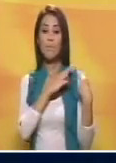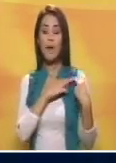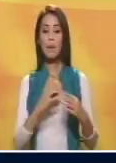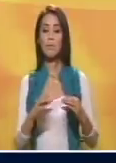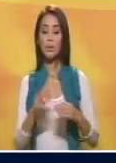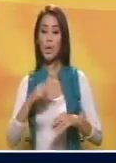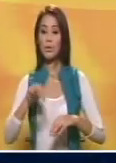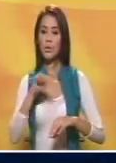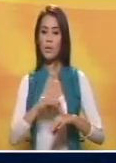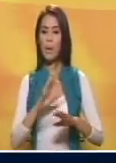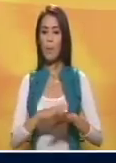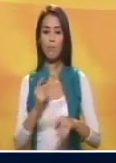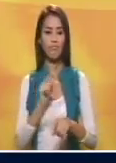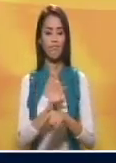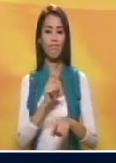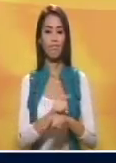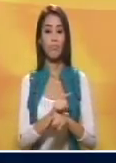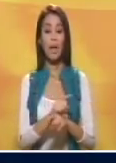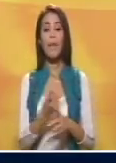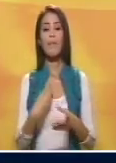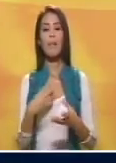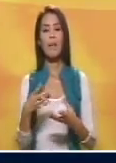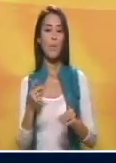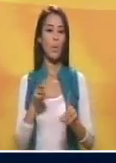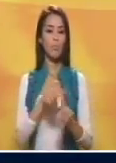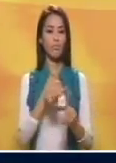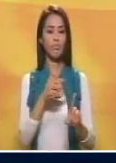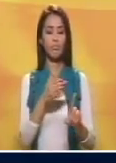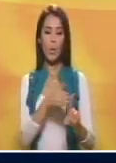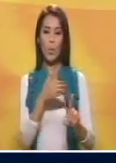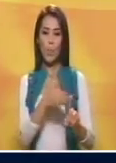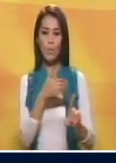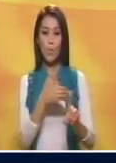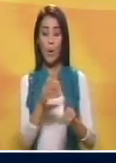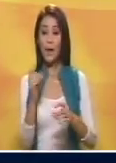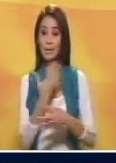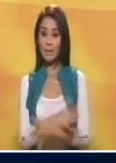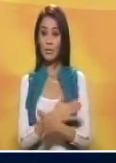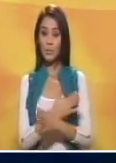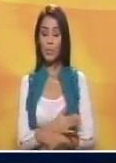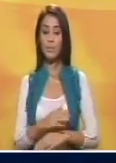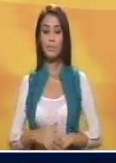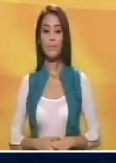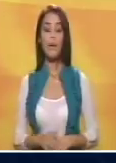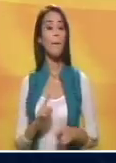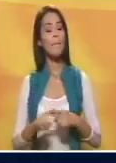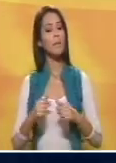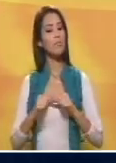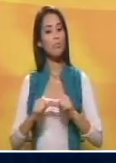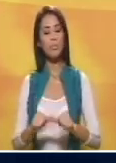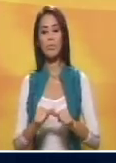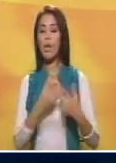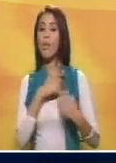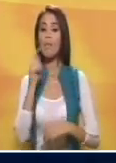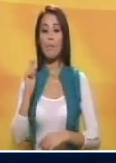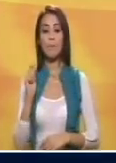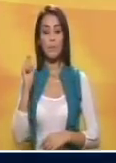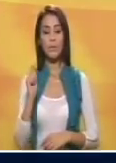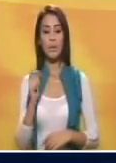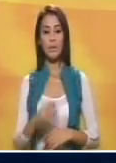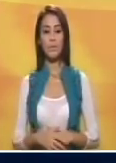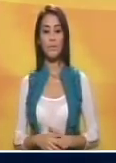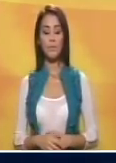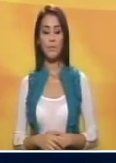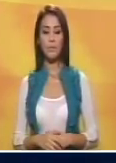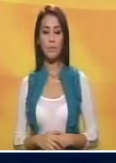Nacional tras una acusación de acoso sexual. Sin embargo, precisó que mantendrá su acta de diputado por la circunscripción de